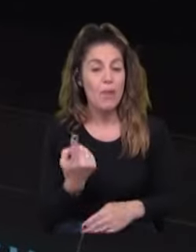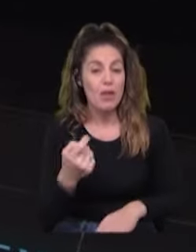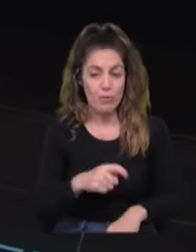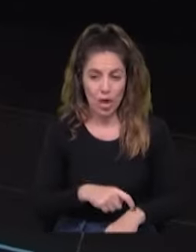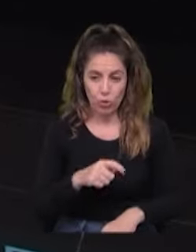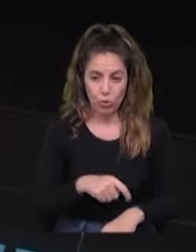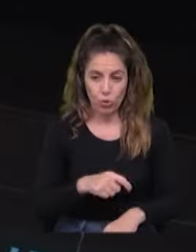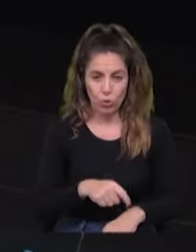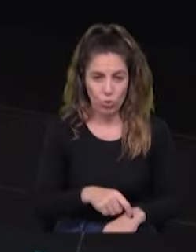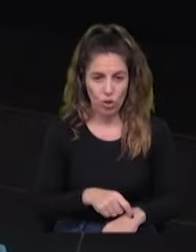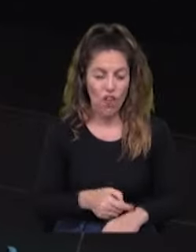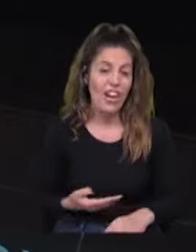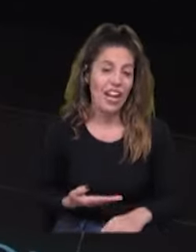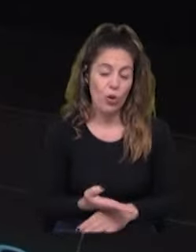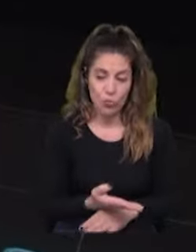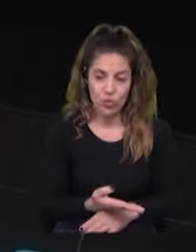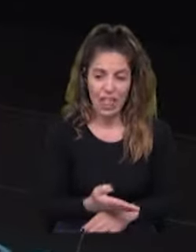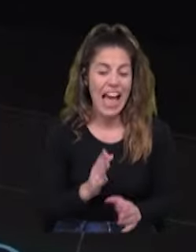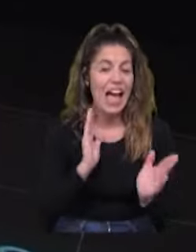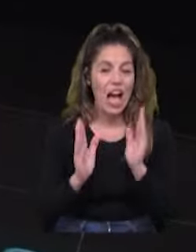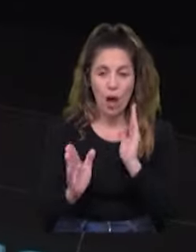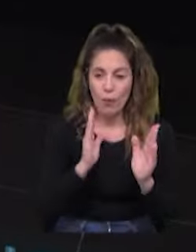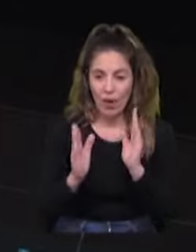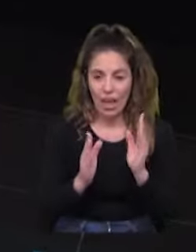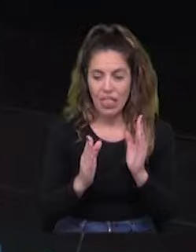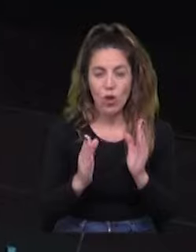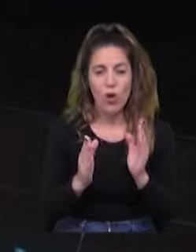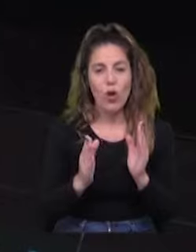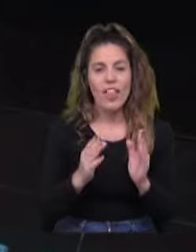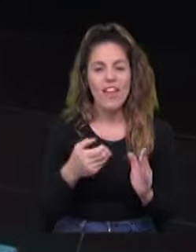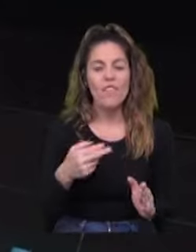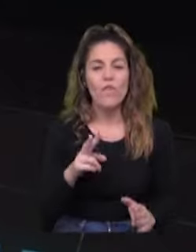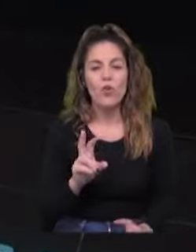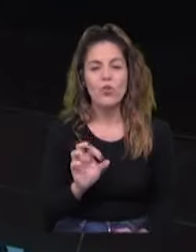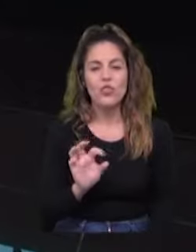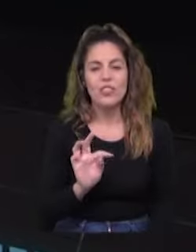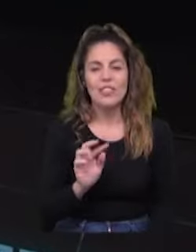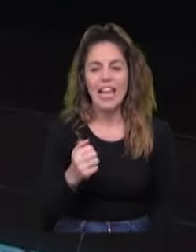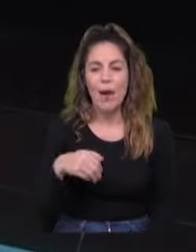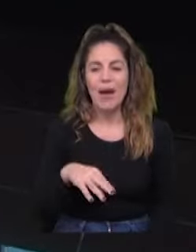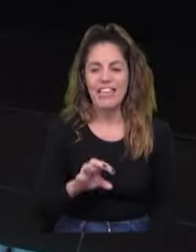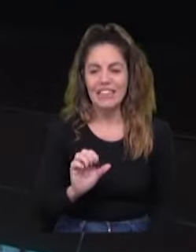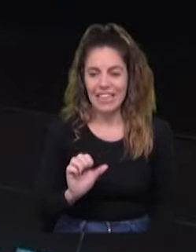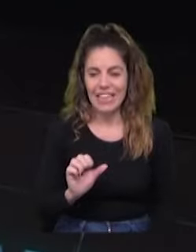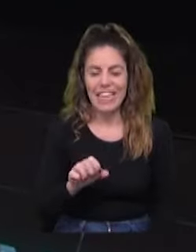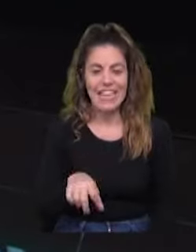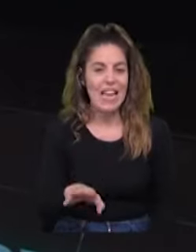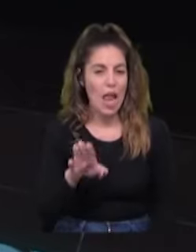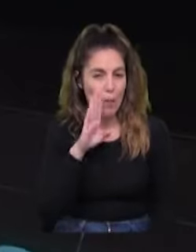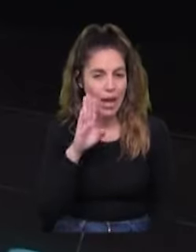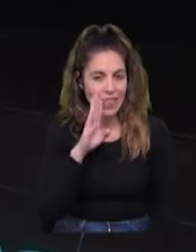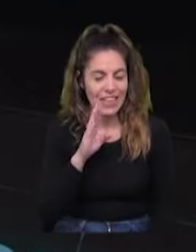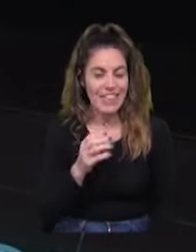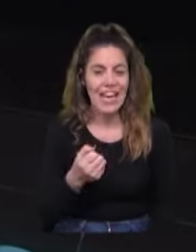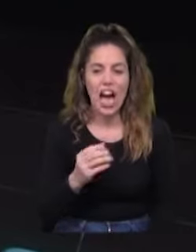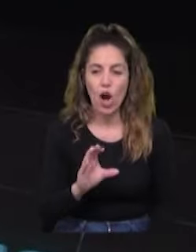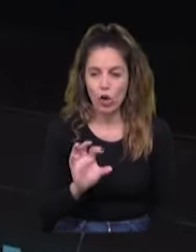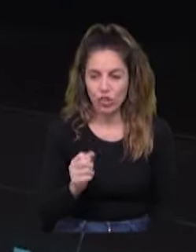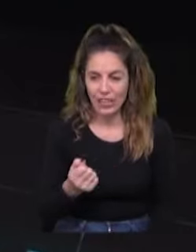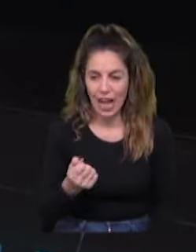departamento fue recusada por el abogado de Ana Bustamante Bustamante es la madre de Ángel Acosta muerto en el